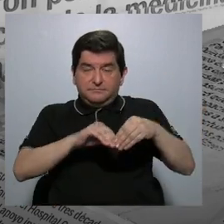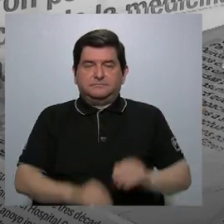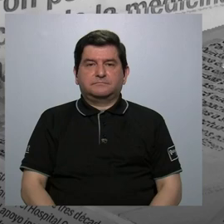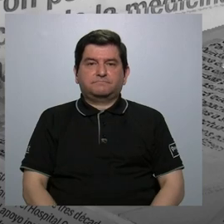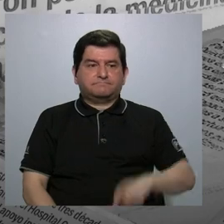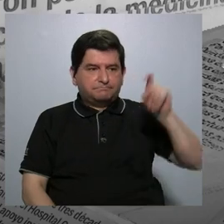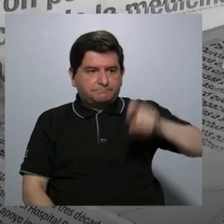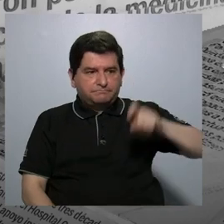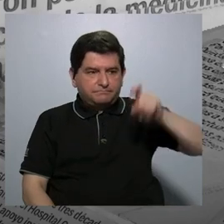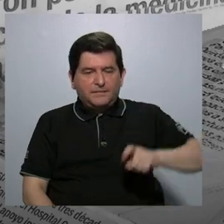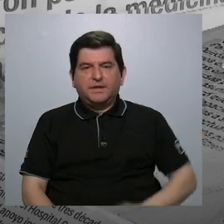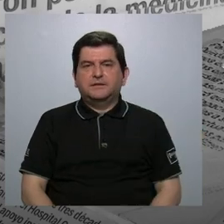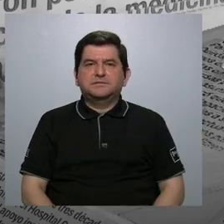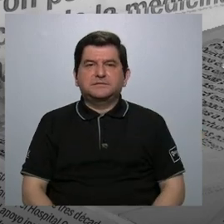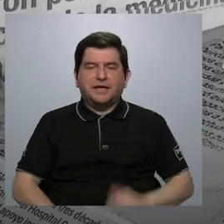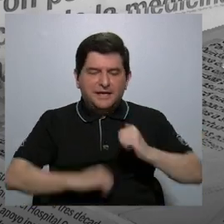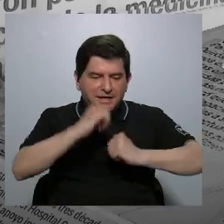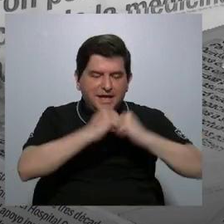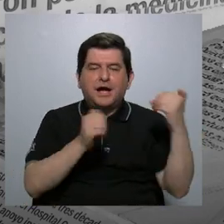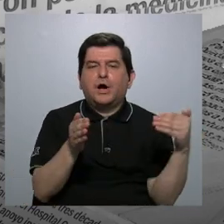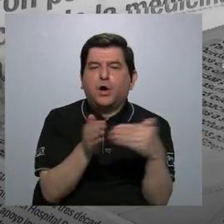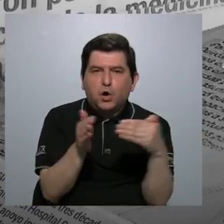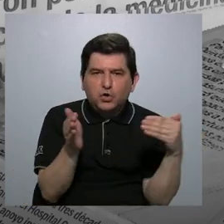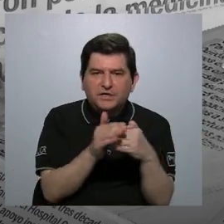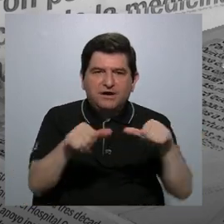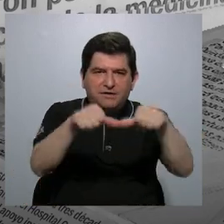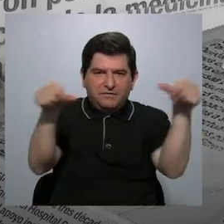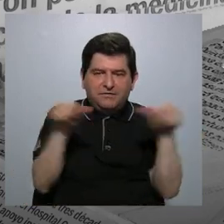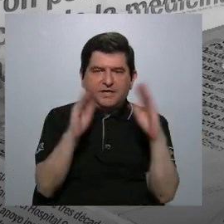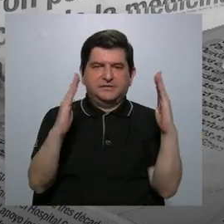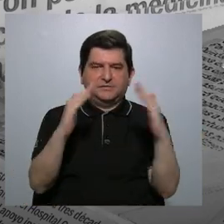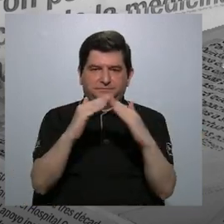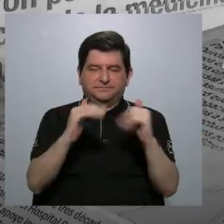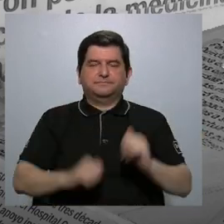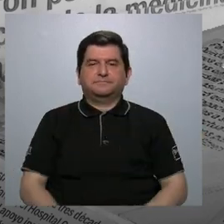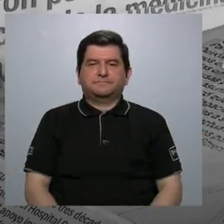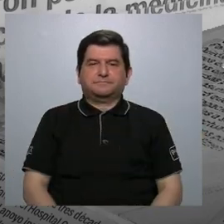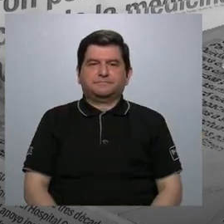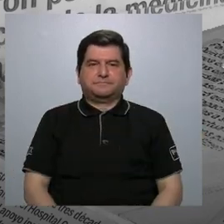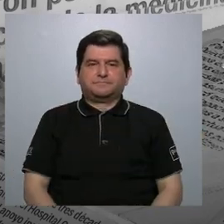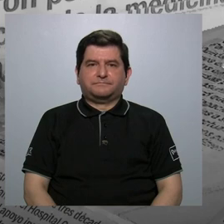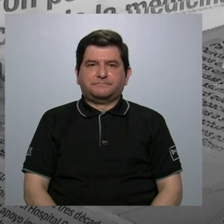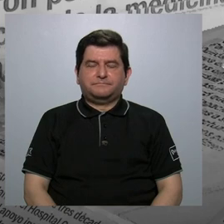que debería haber toda una reestructuración del sector de vivienda. ¿Cuál es,